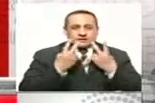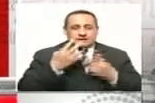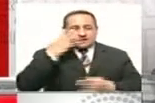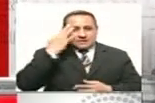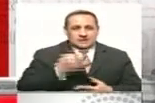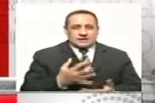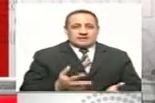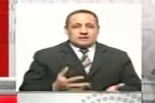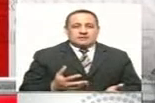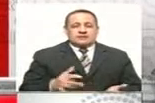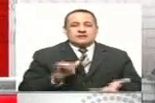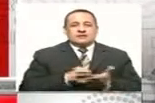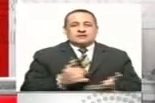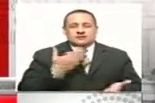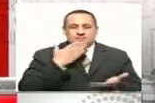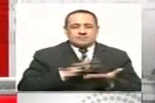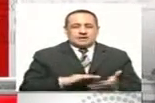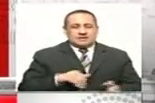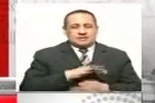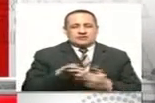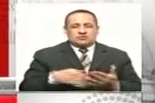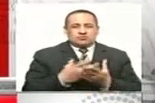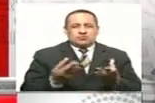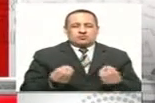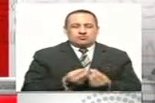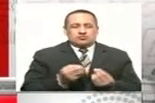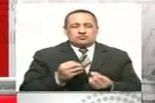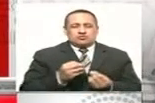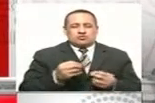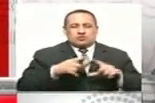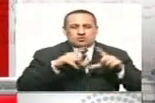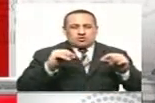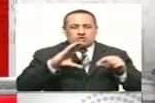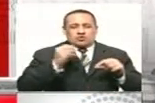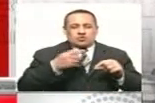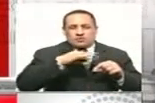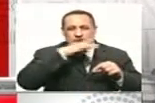considera número de toneladas de cocaína